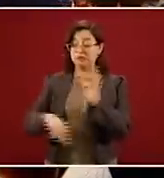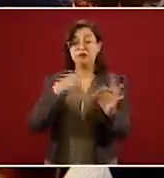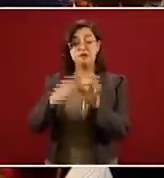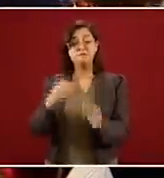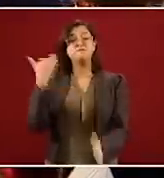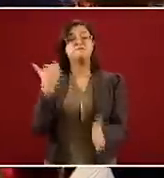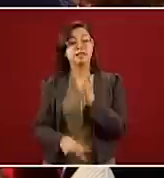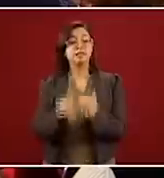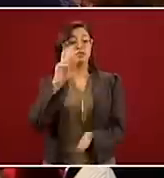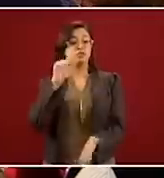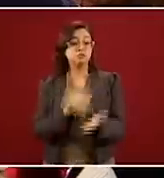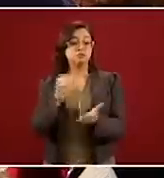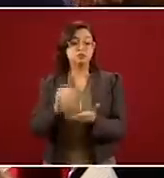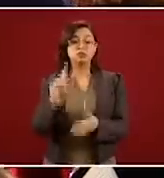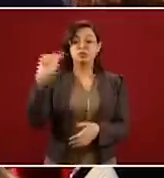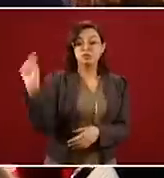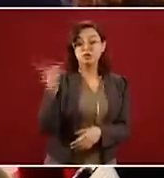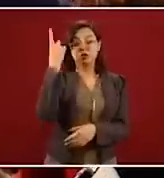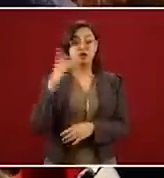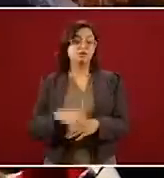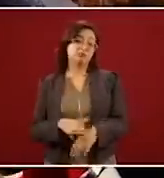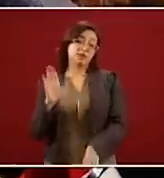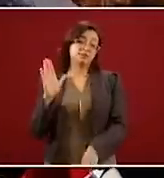Entonces, en ese caso, a ver,